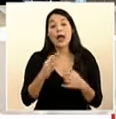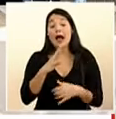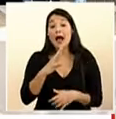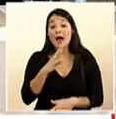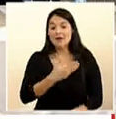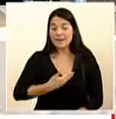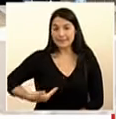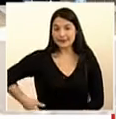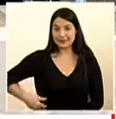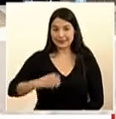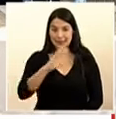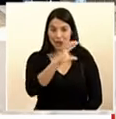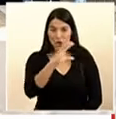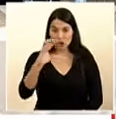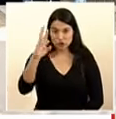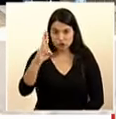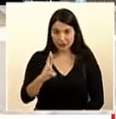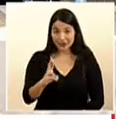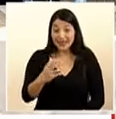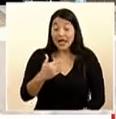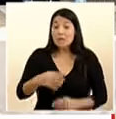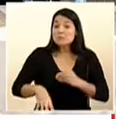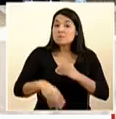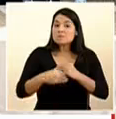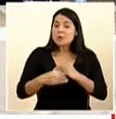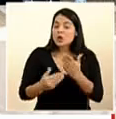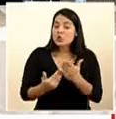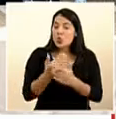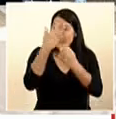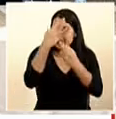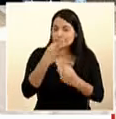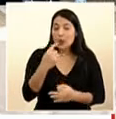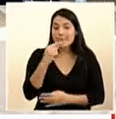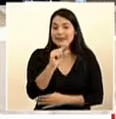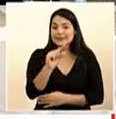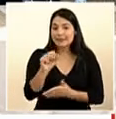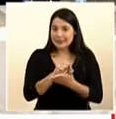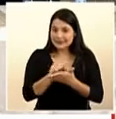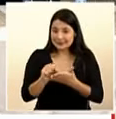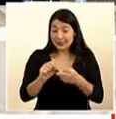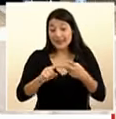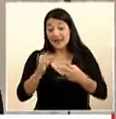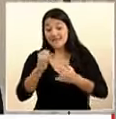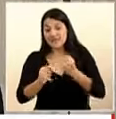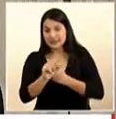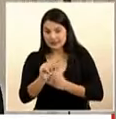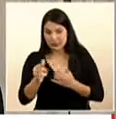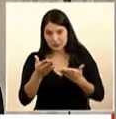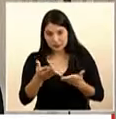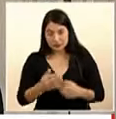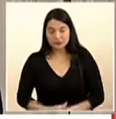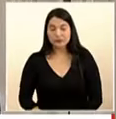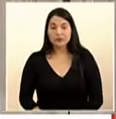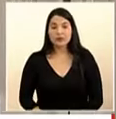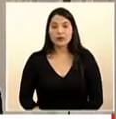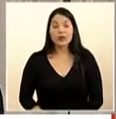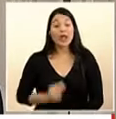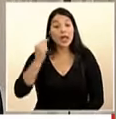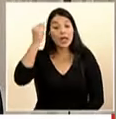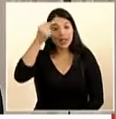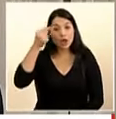presidente de la república que nos trae una serie de medidas de cara a la semana santa y el fin de semana señor presidente el gobierno de la